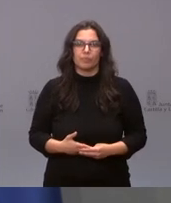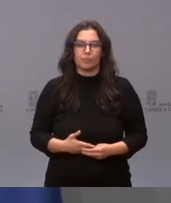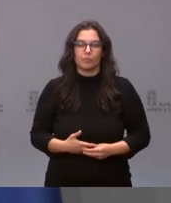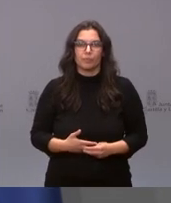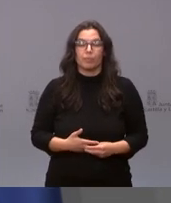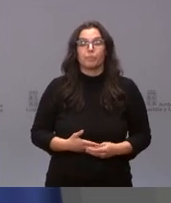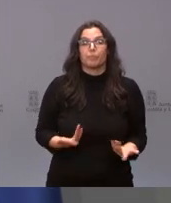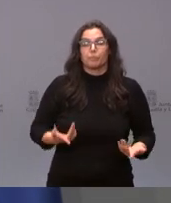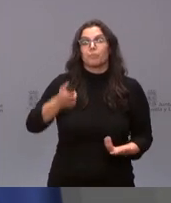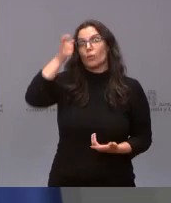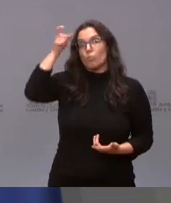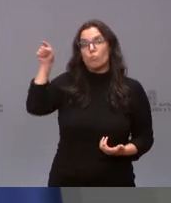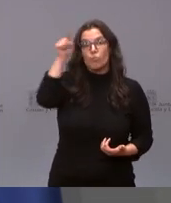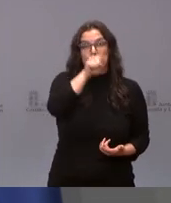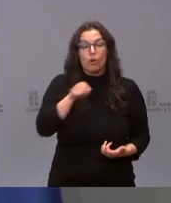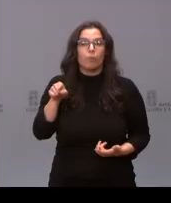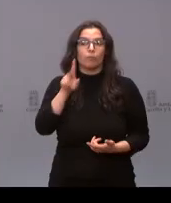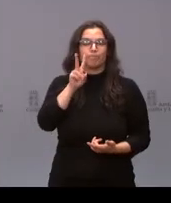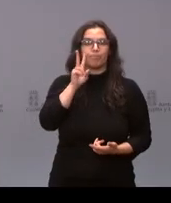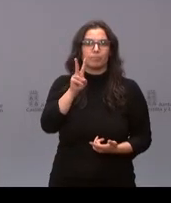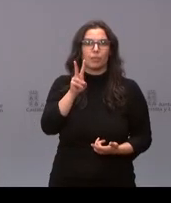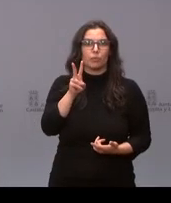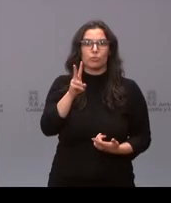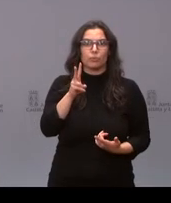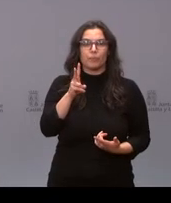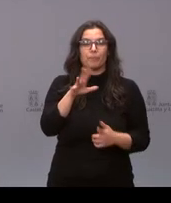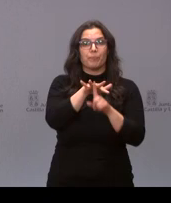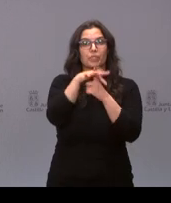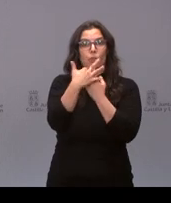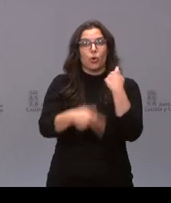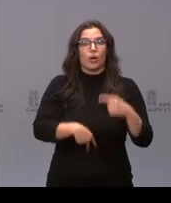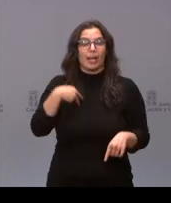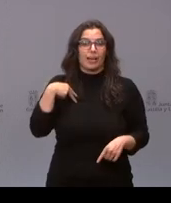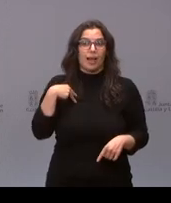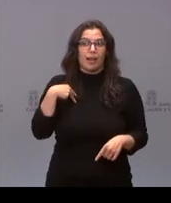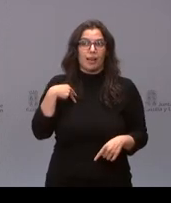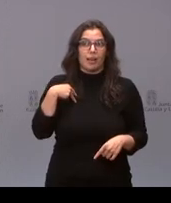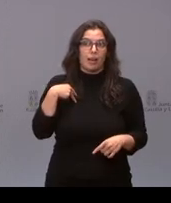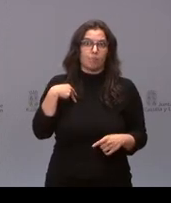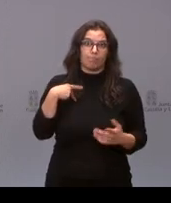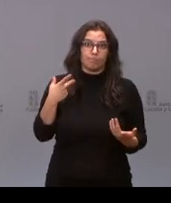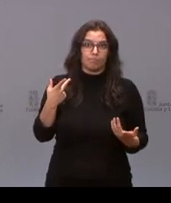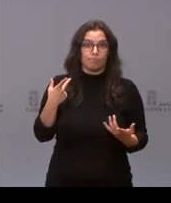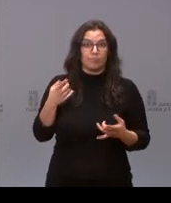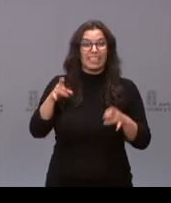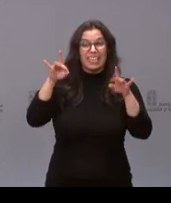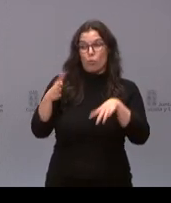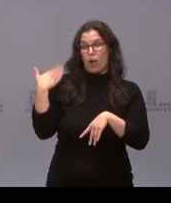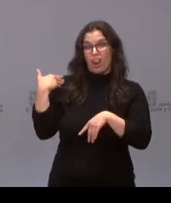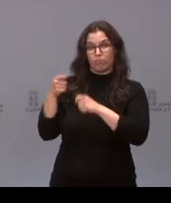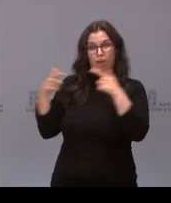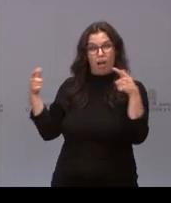municipios vemos seguimos observando que la situación general no es para nada igual a las horas anteriores